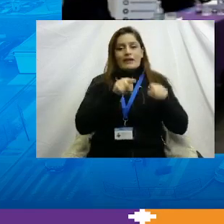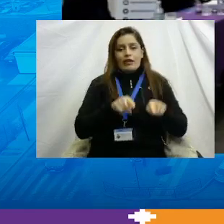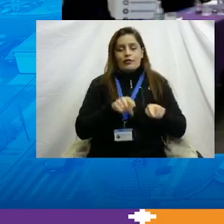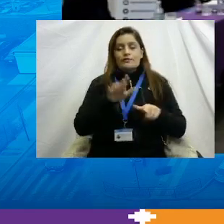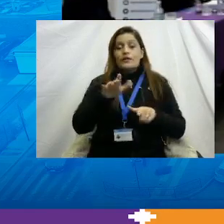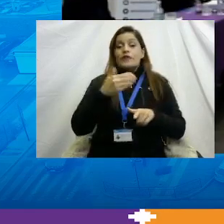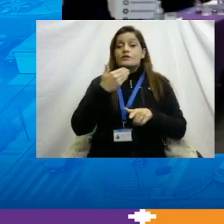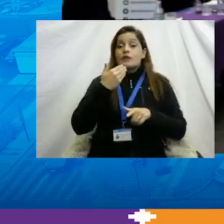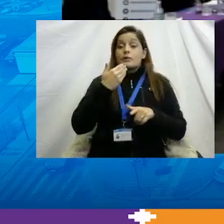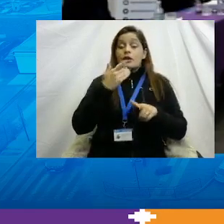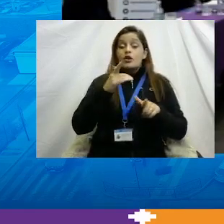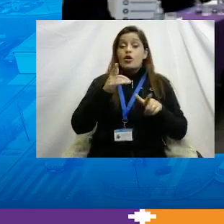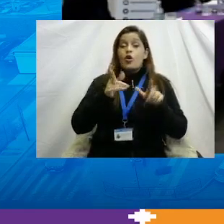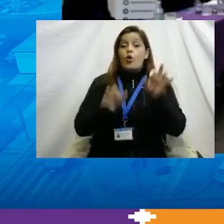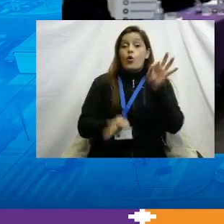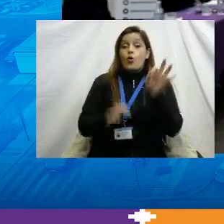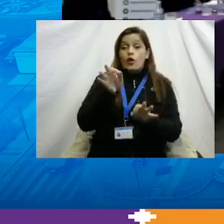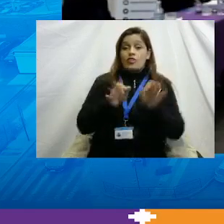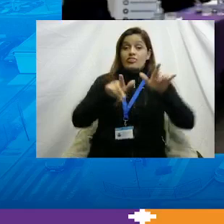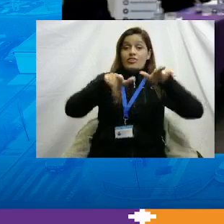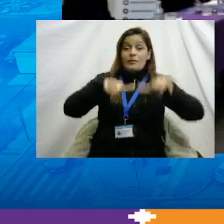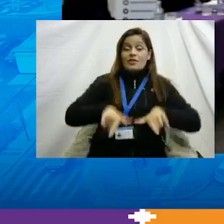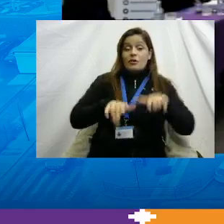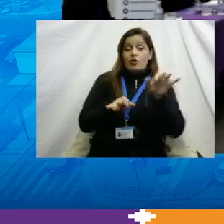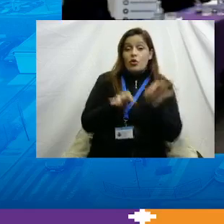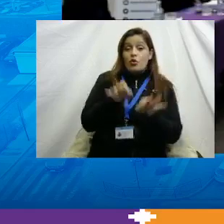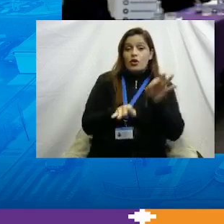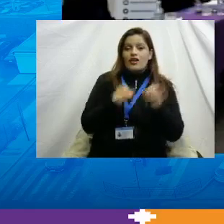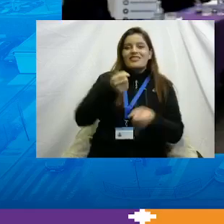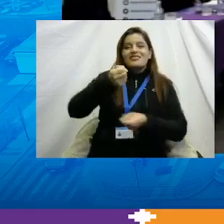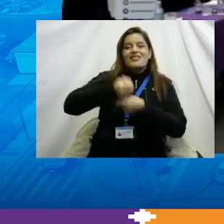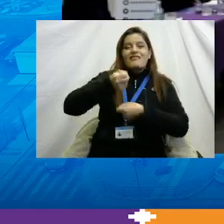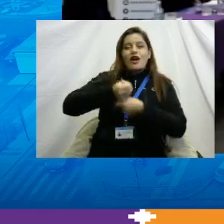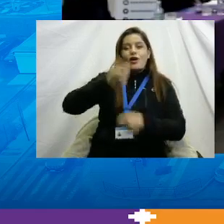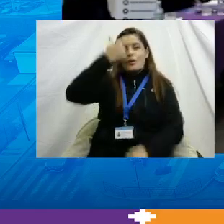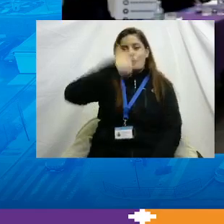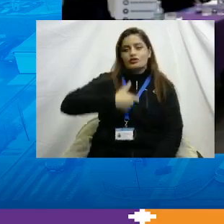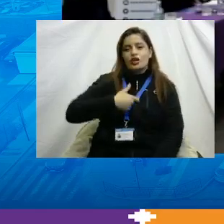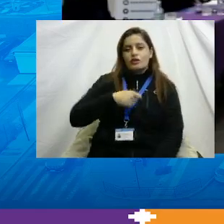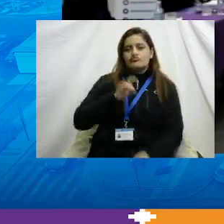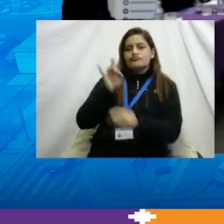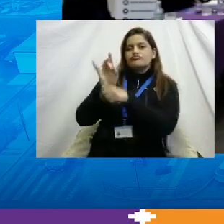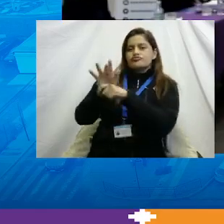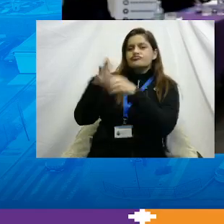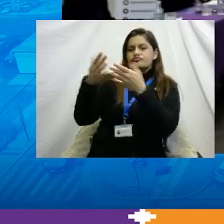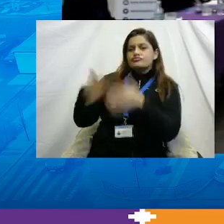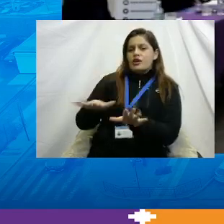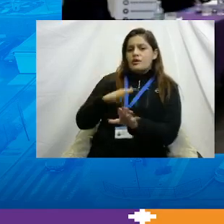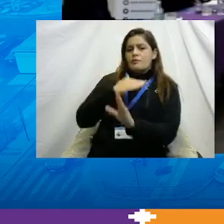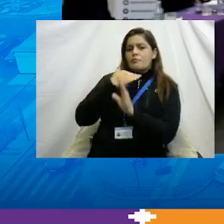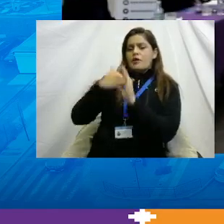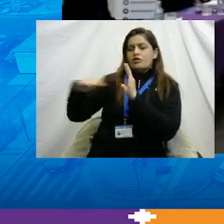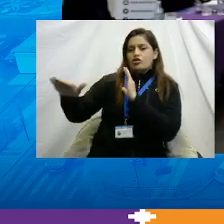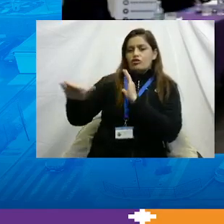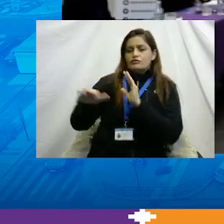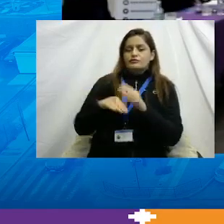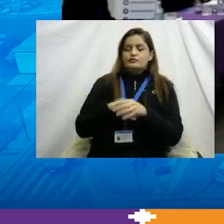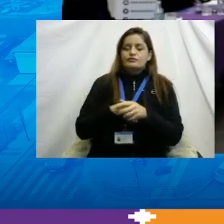Jurídico les envió un informe en relación al trabajador del cementerio para que lo puedan revisar, es más